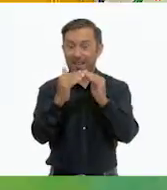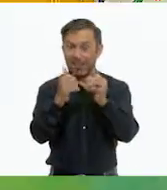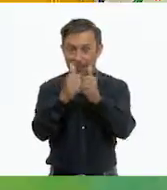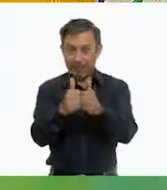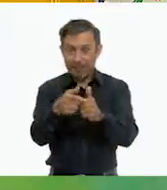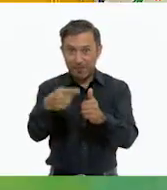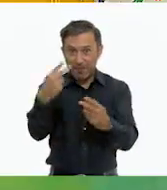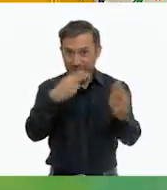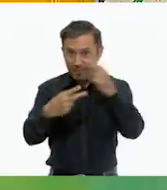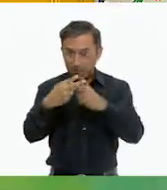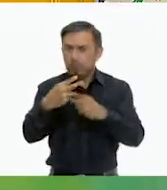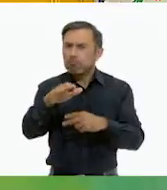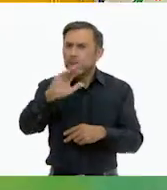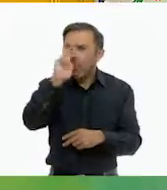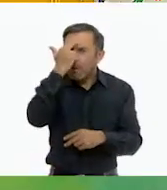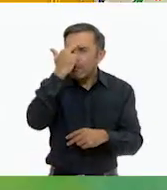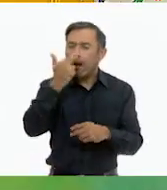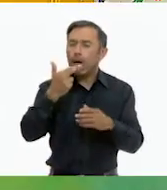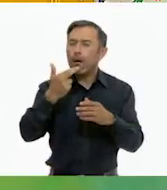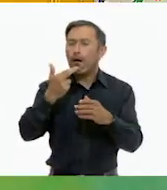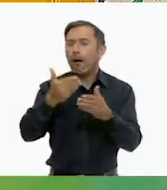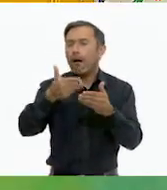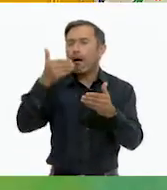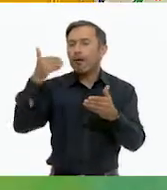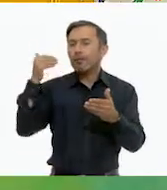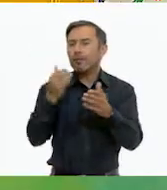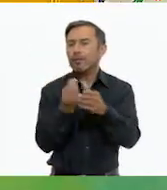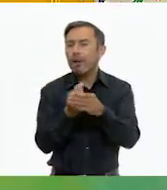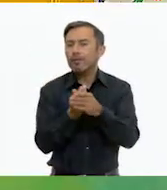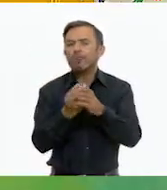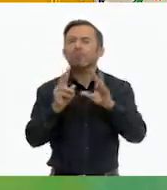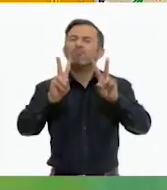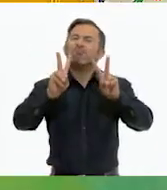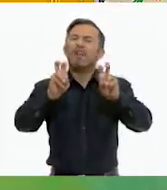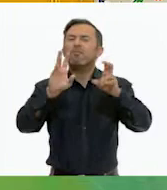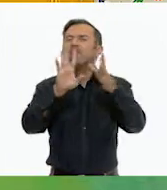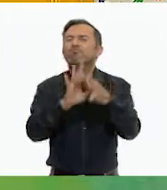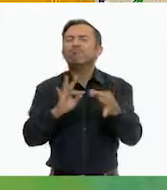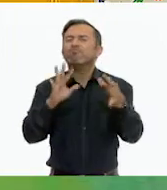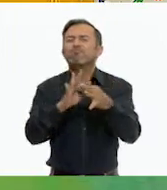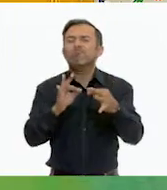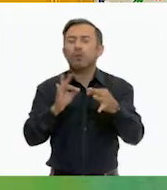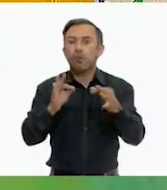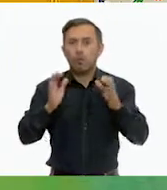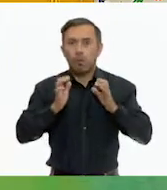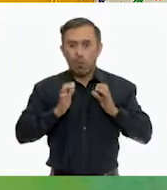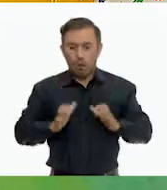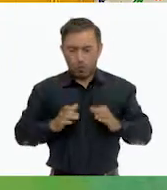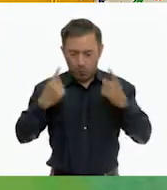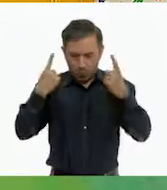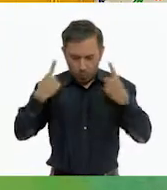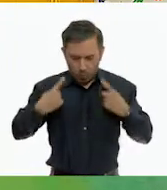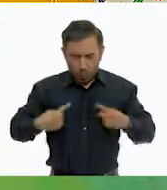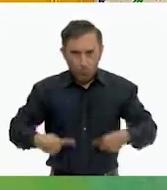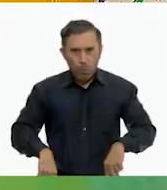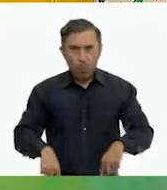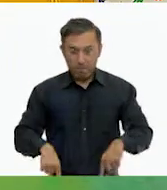en sesiones anteriores hemos estado hablando del maravilloso cuerpo humano y